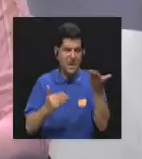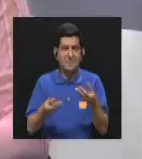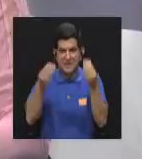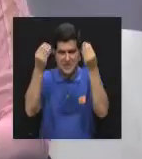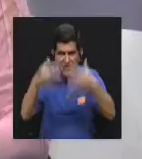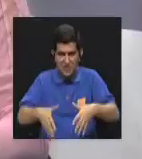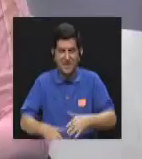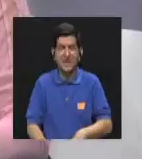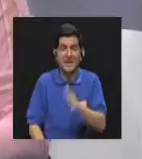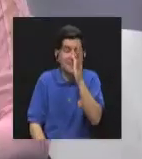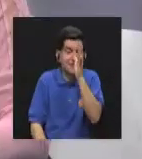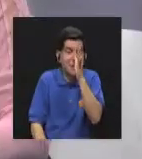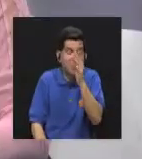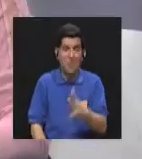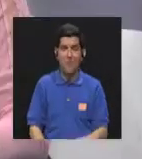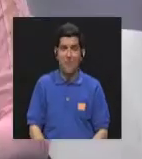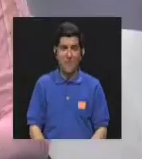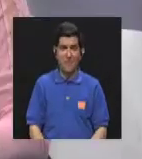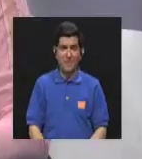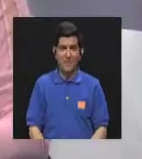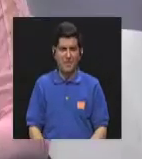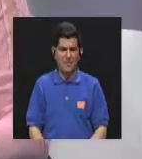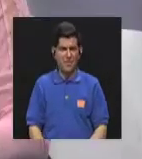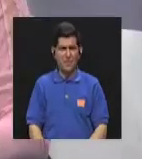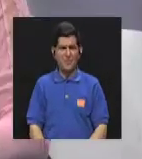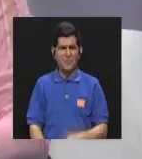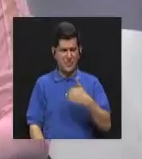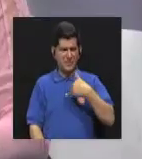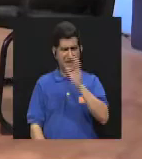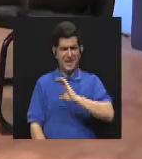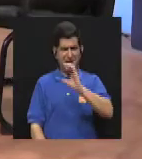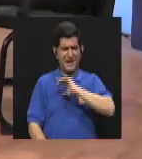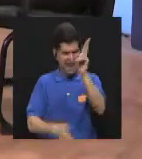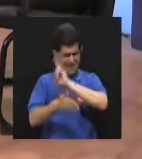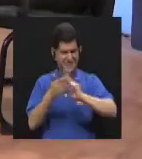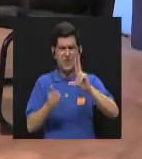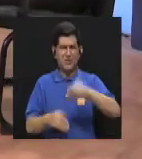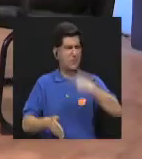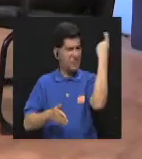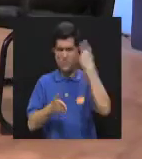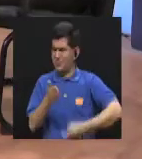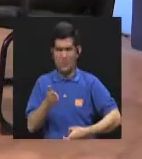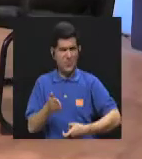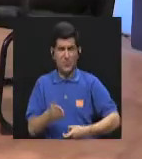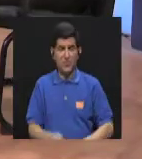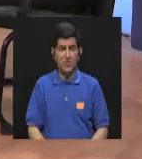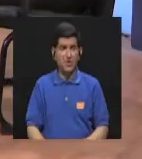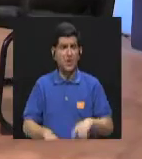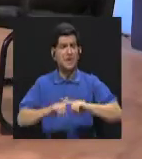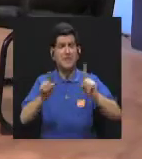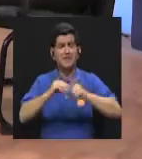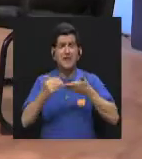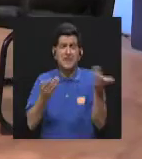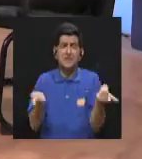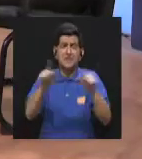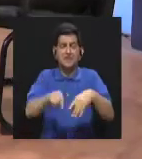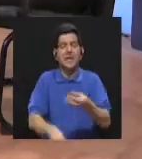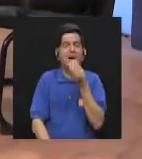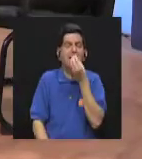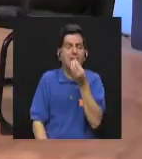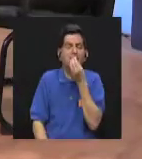que tiene que ver con el humor, digamos, esto no tiene que, por ser académico no tiene que ser rígido. Claro. Entonces ahí suceden montones de cosas, desde la